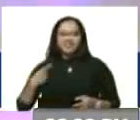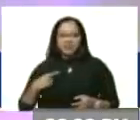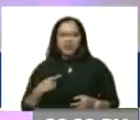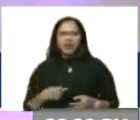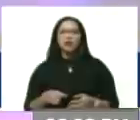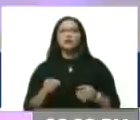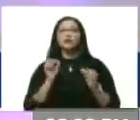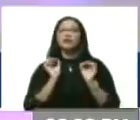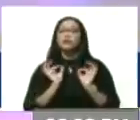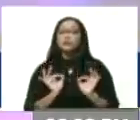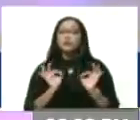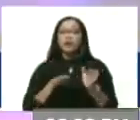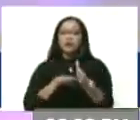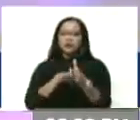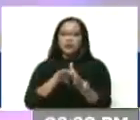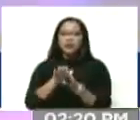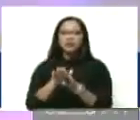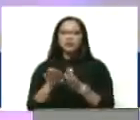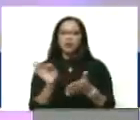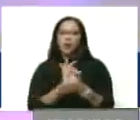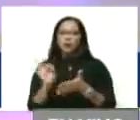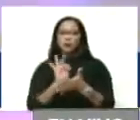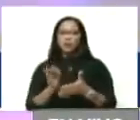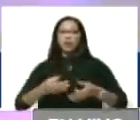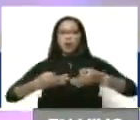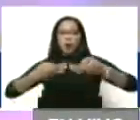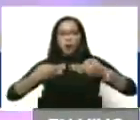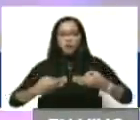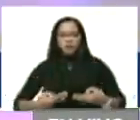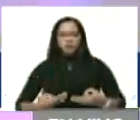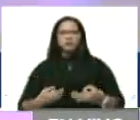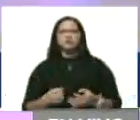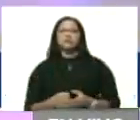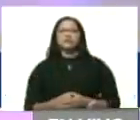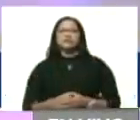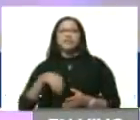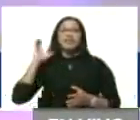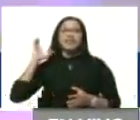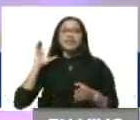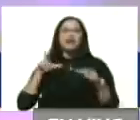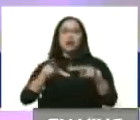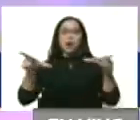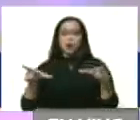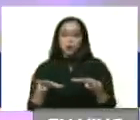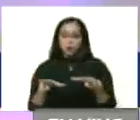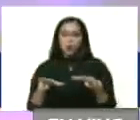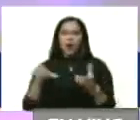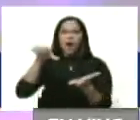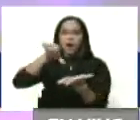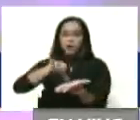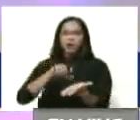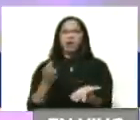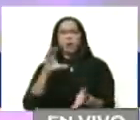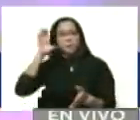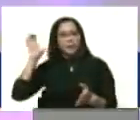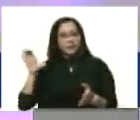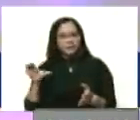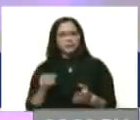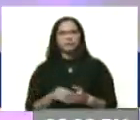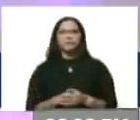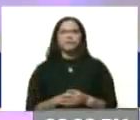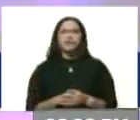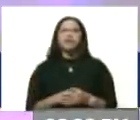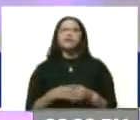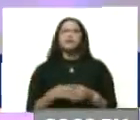durante el desempeño de sus funciones oficiales en el estado anfitrión, en este caso los Países Bajos, de